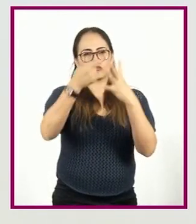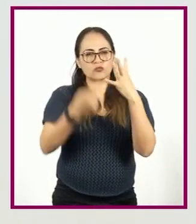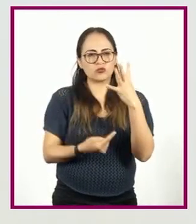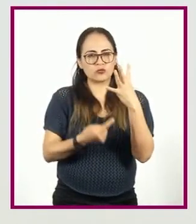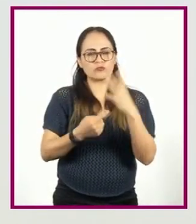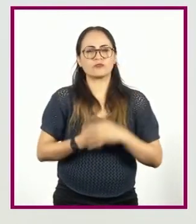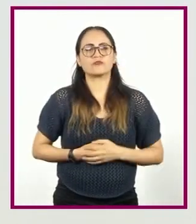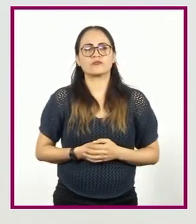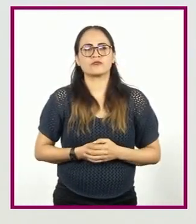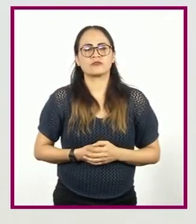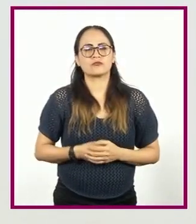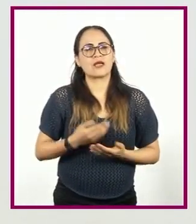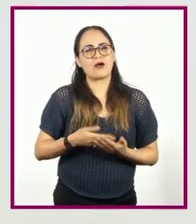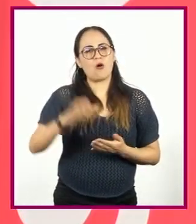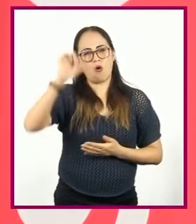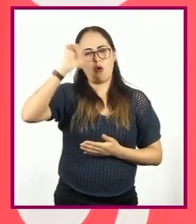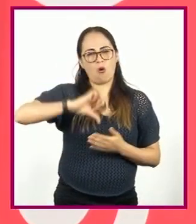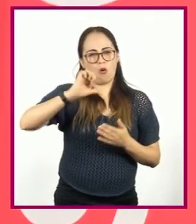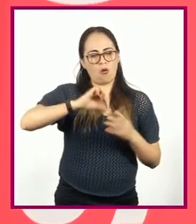información que repasamos hoy.